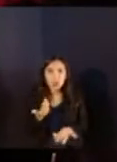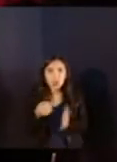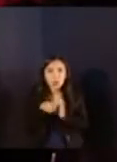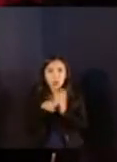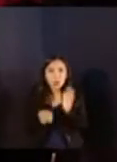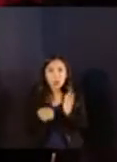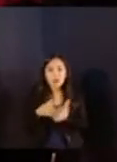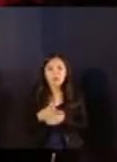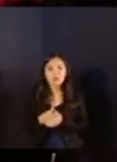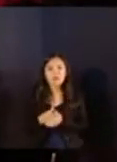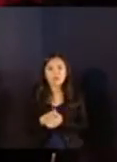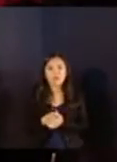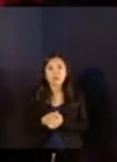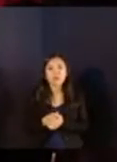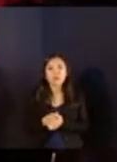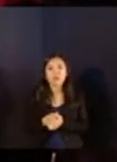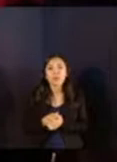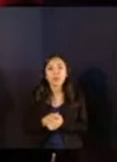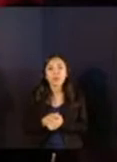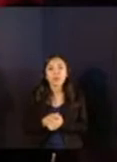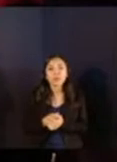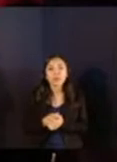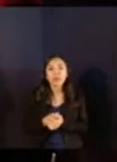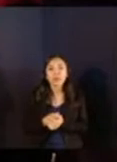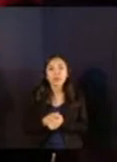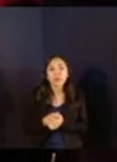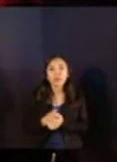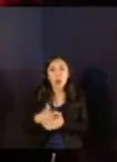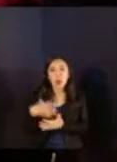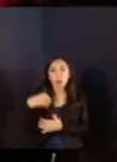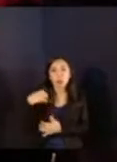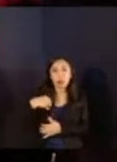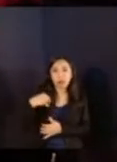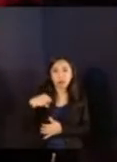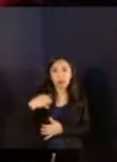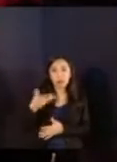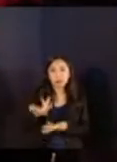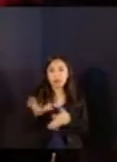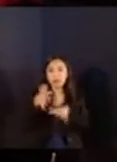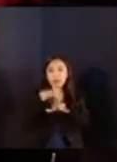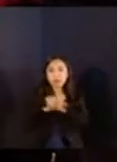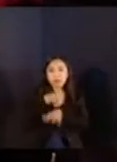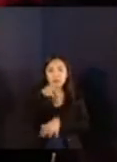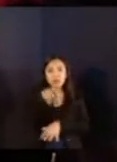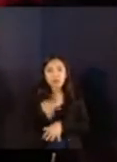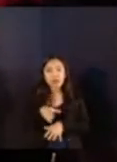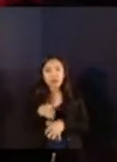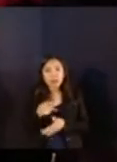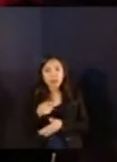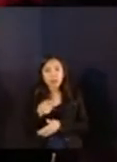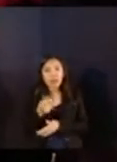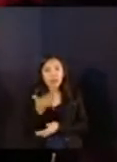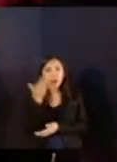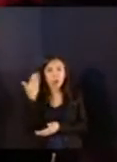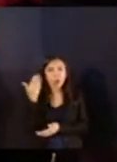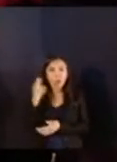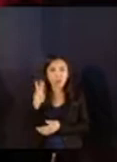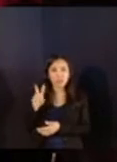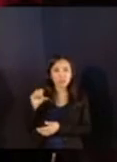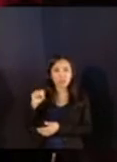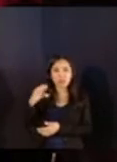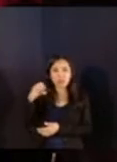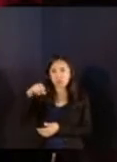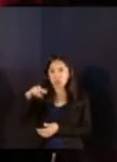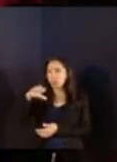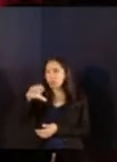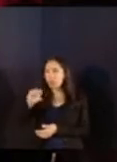Canadá, ¿no? De una condición real de integración, de algo que realmente, como dijo alguna vez Vasconcelos, ¿no? Eso